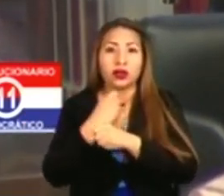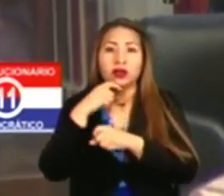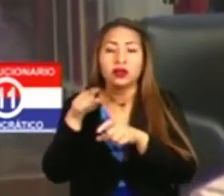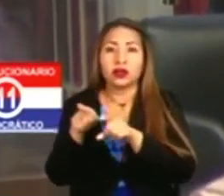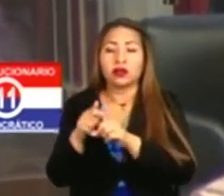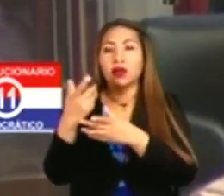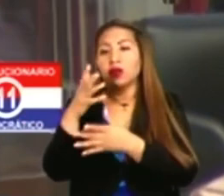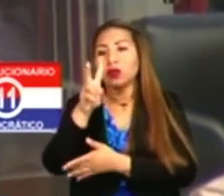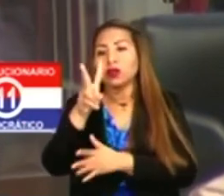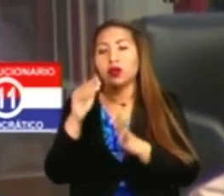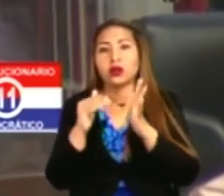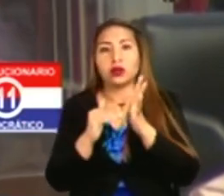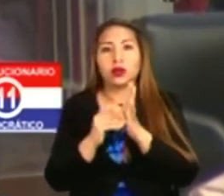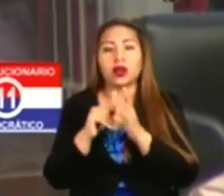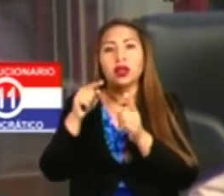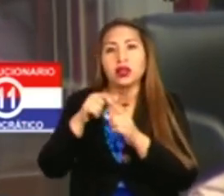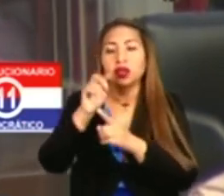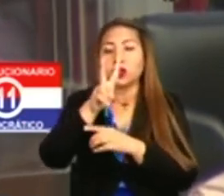representado